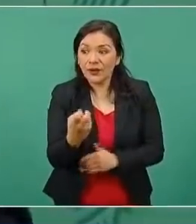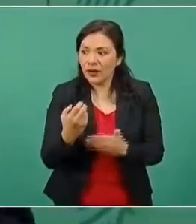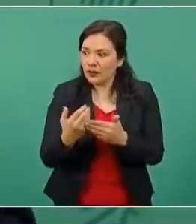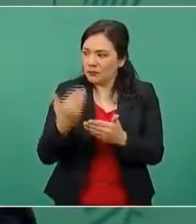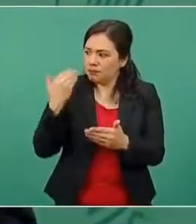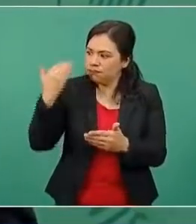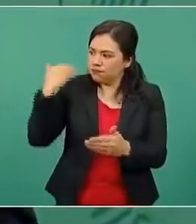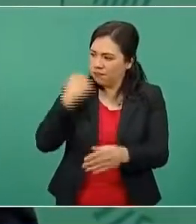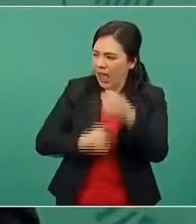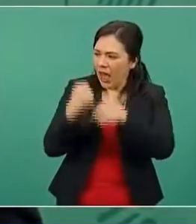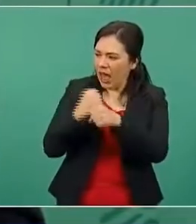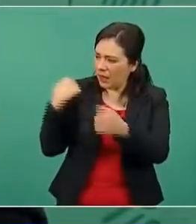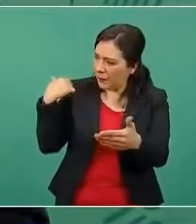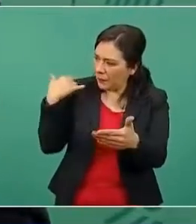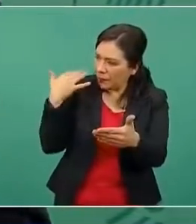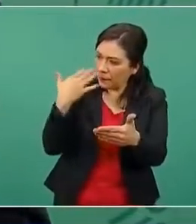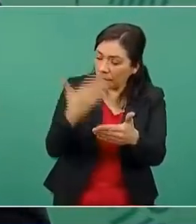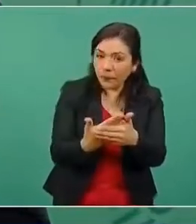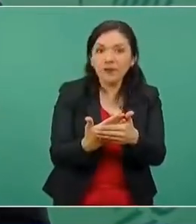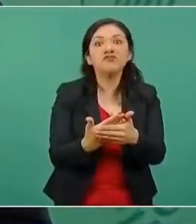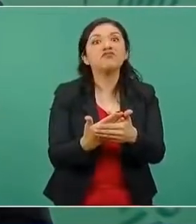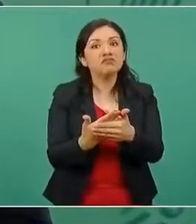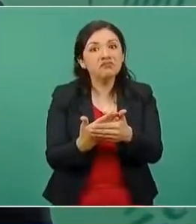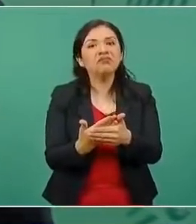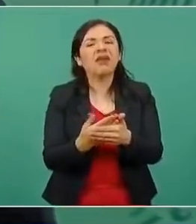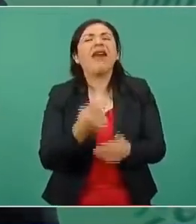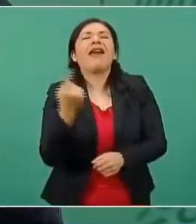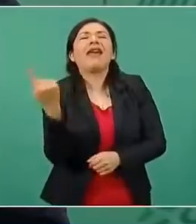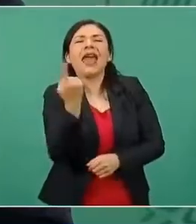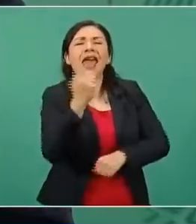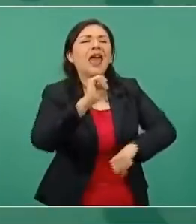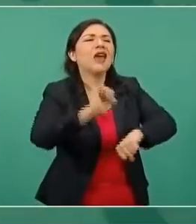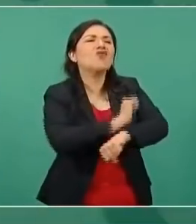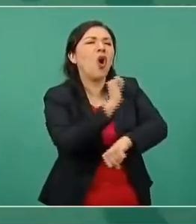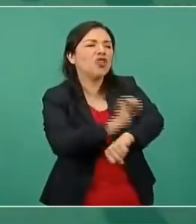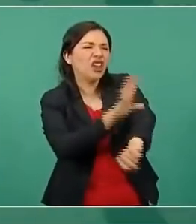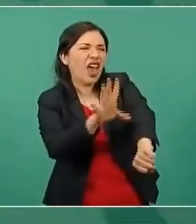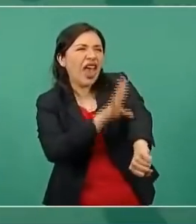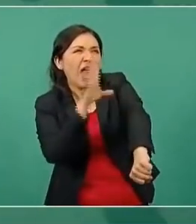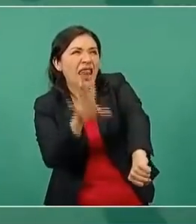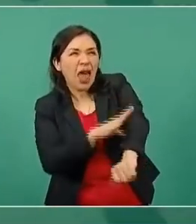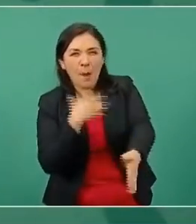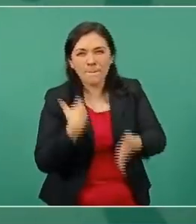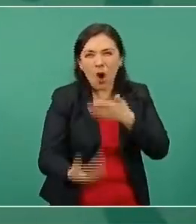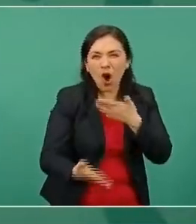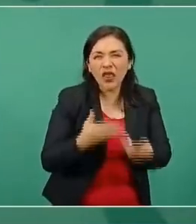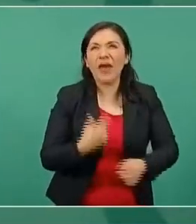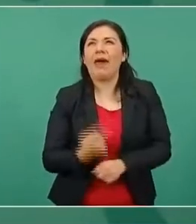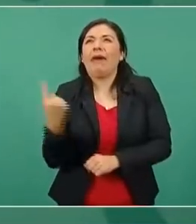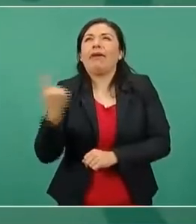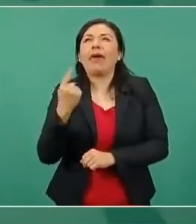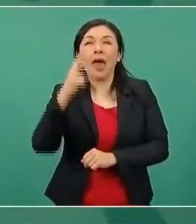tiempos, más que los carros eléctricos, más que los viajes